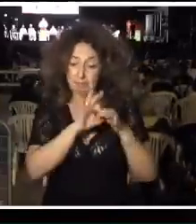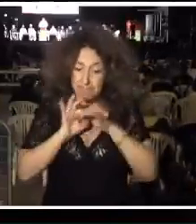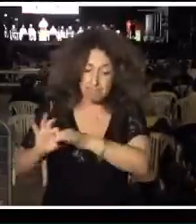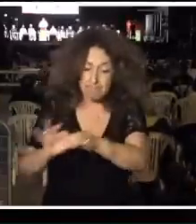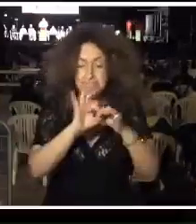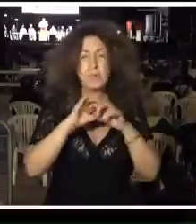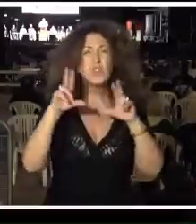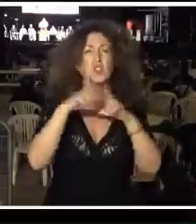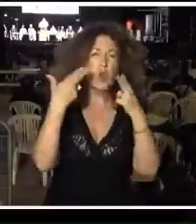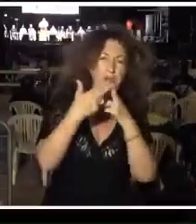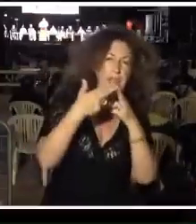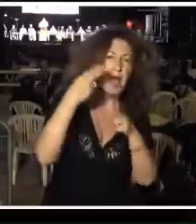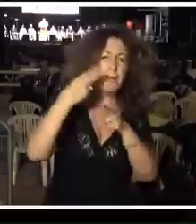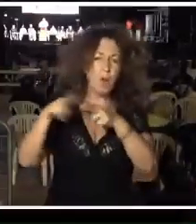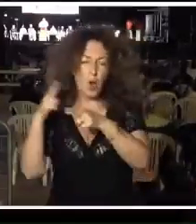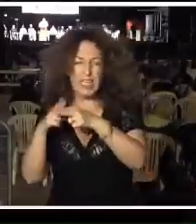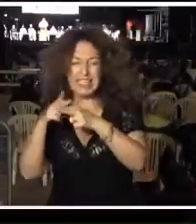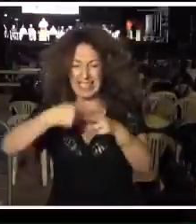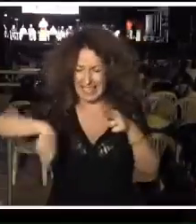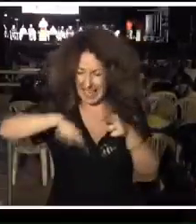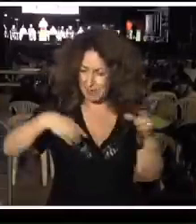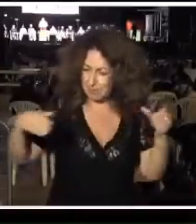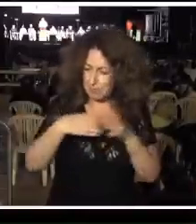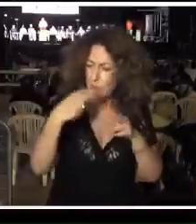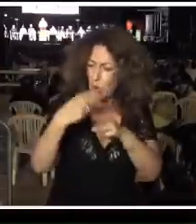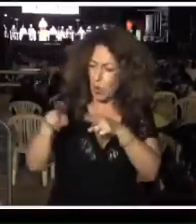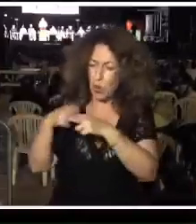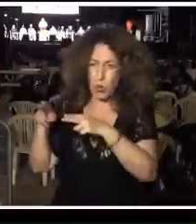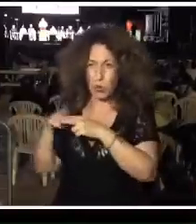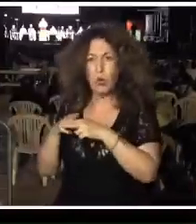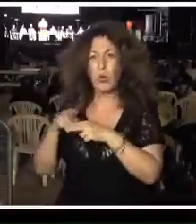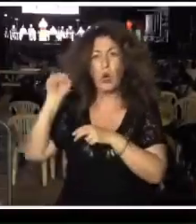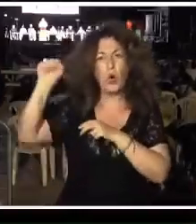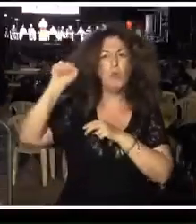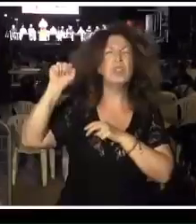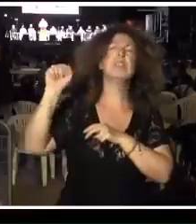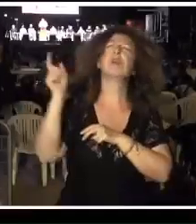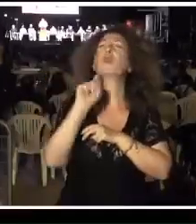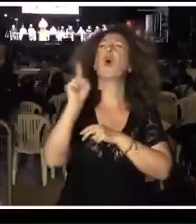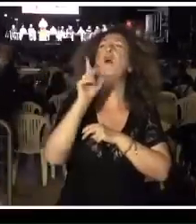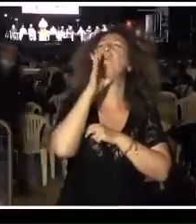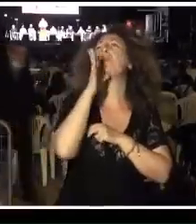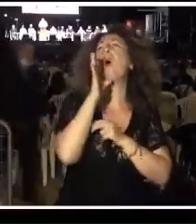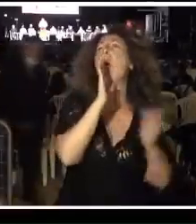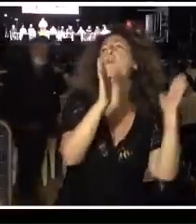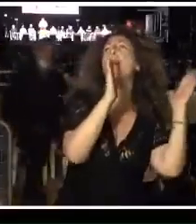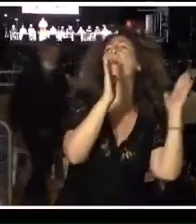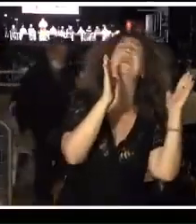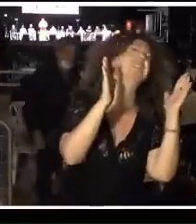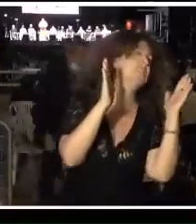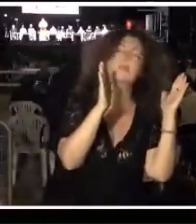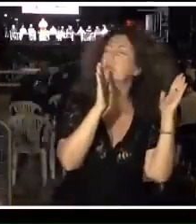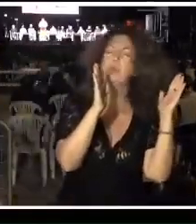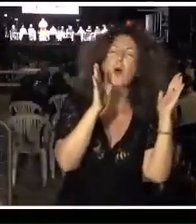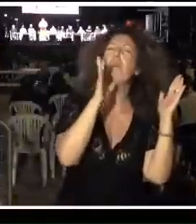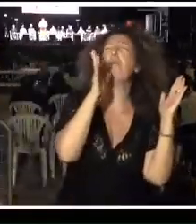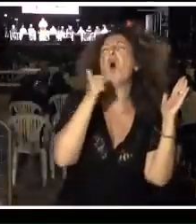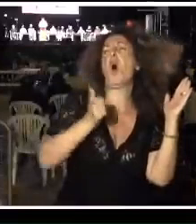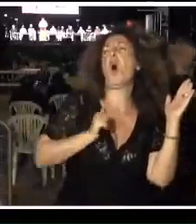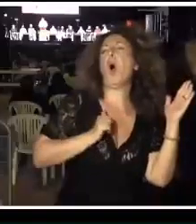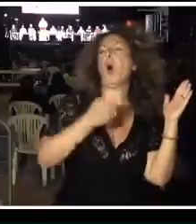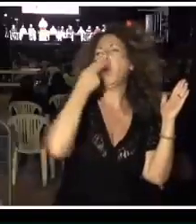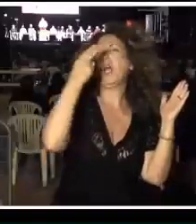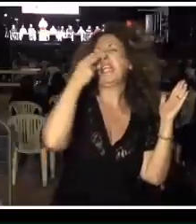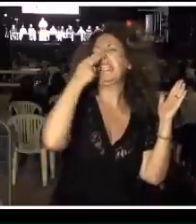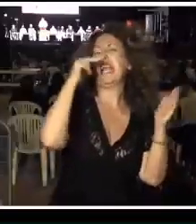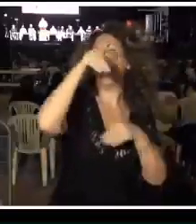políticas y sociales de las y los comunistas no responden a una táctica coyuntural o a meras previsiones electorales,